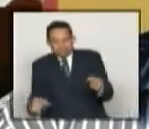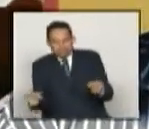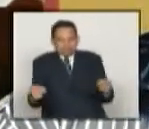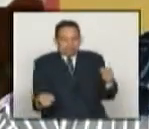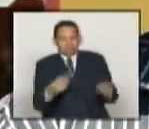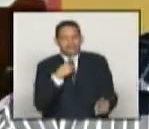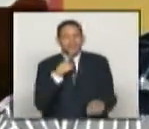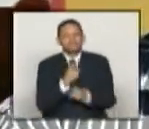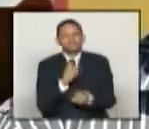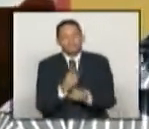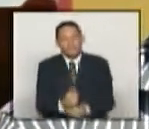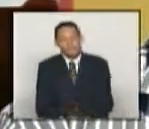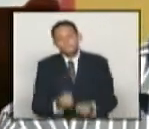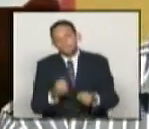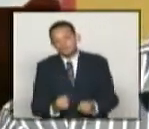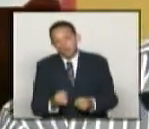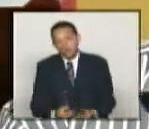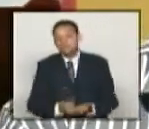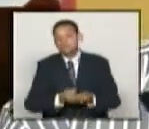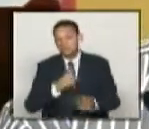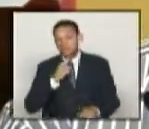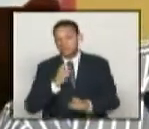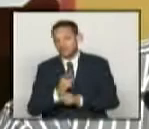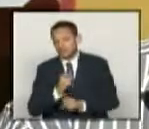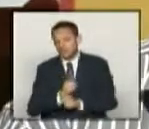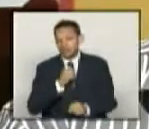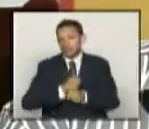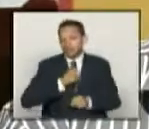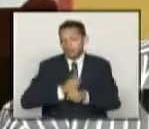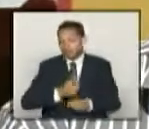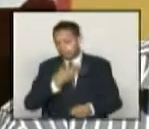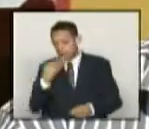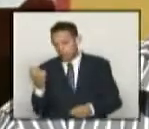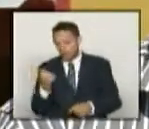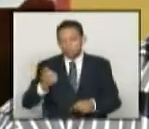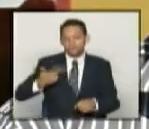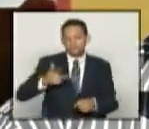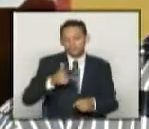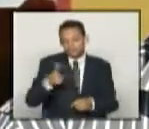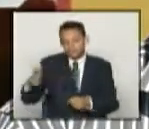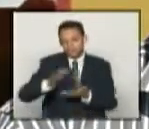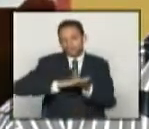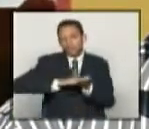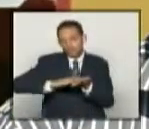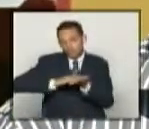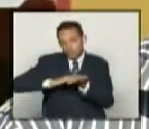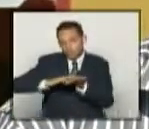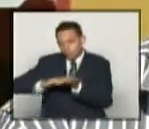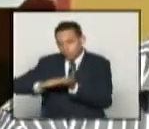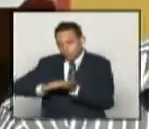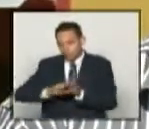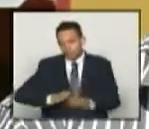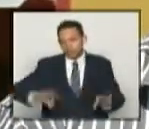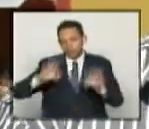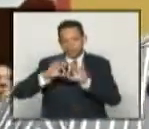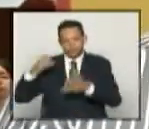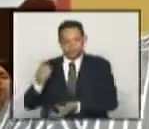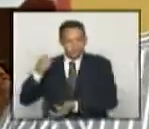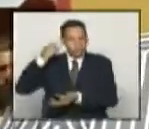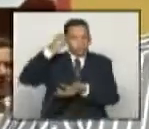Entonces, creemos nosotros que, pues, es evidente que es un programa supremamente bueno, una inversión muy importante.